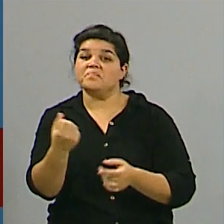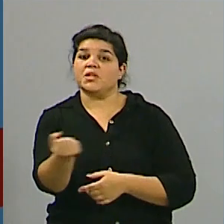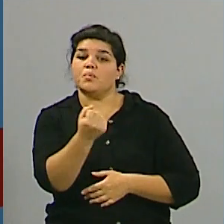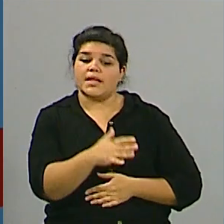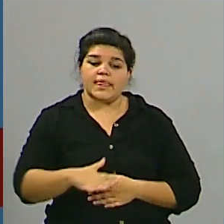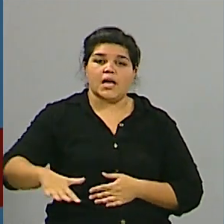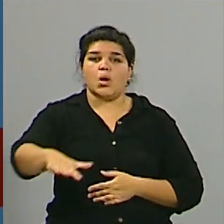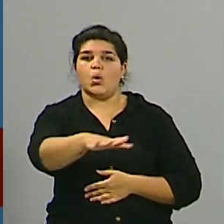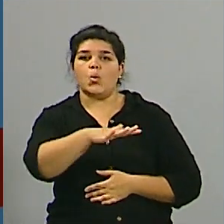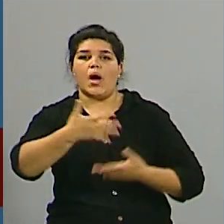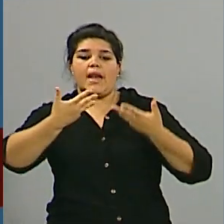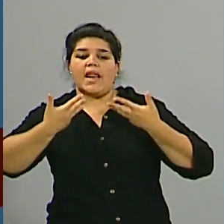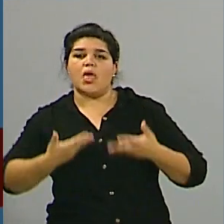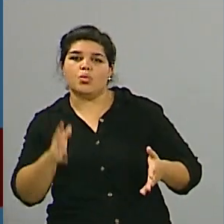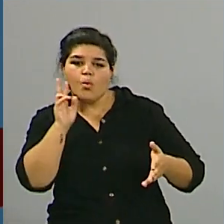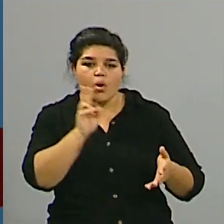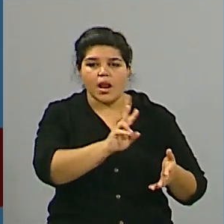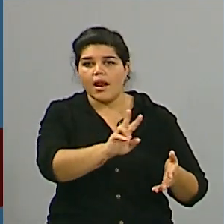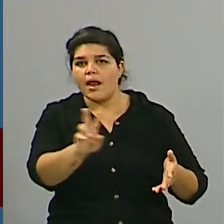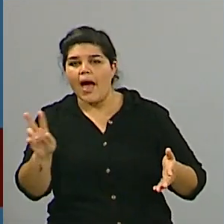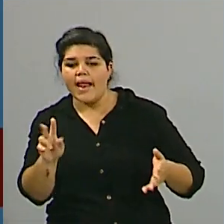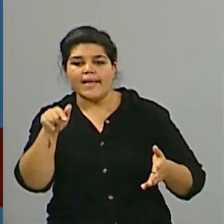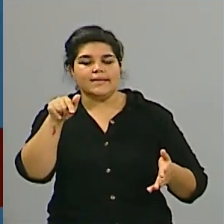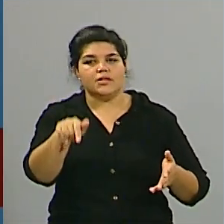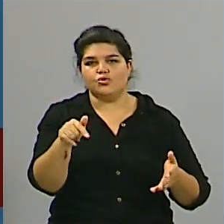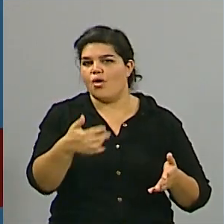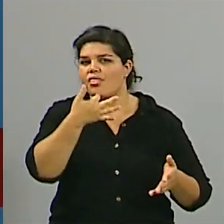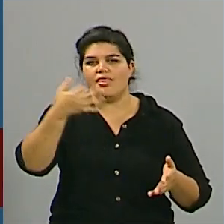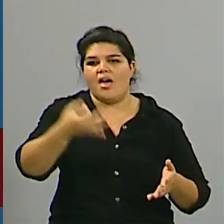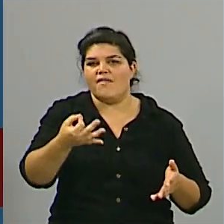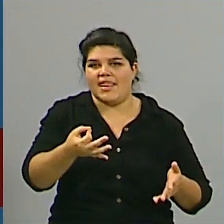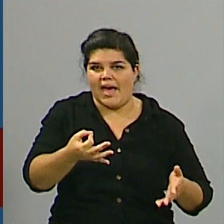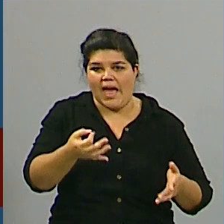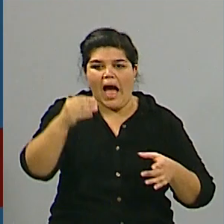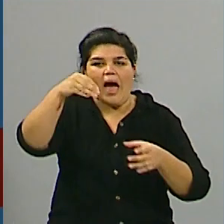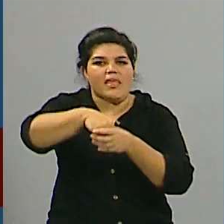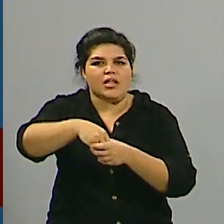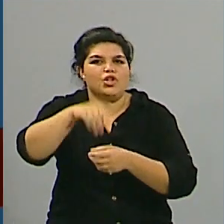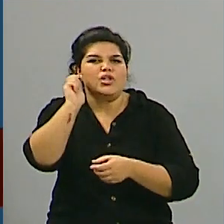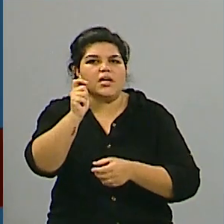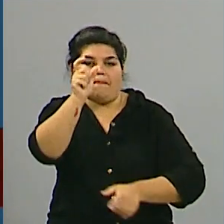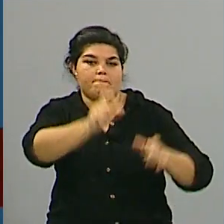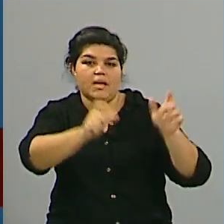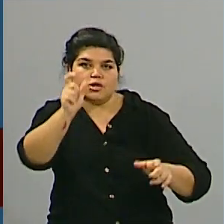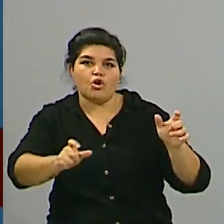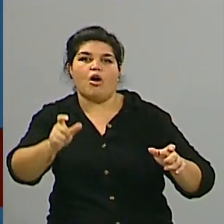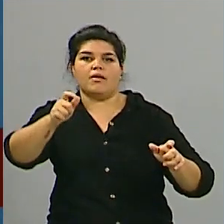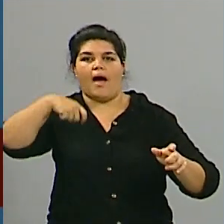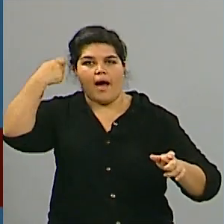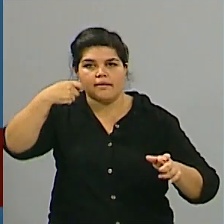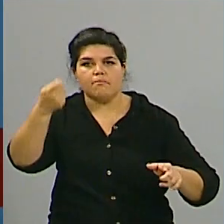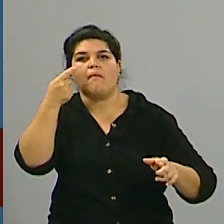algo prístino porque es algo irreal, sino que además hay comunidades viviendo allí, que se sustenta, por